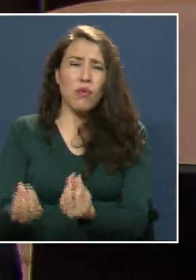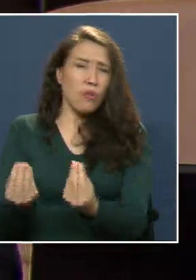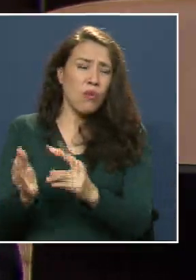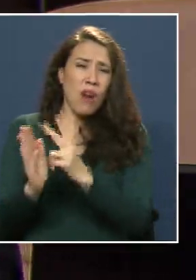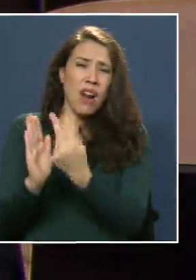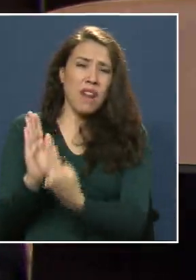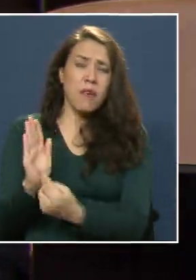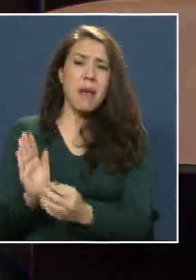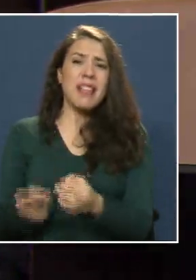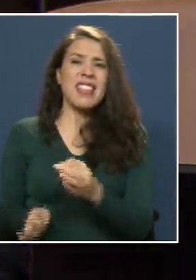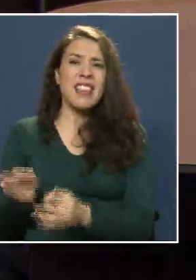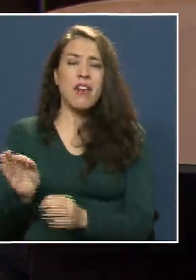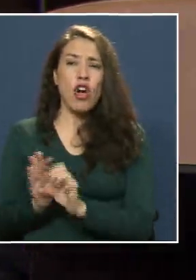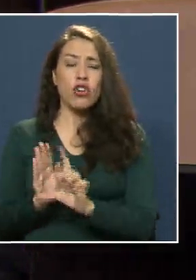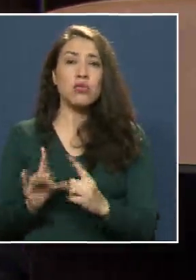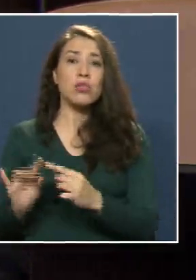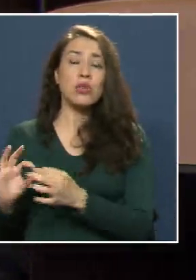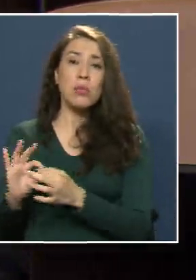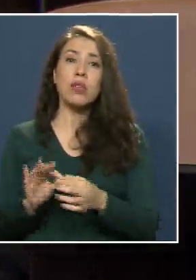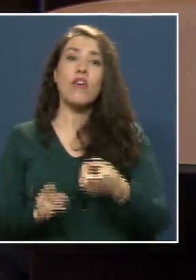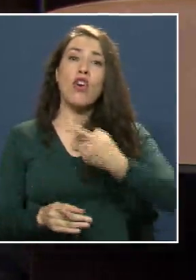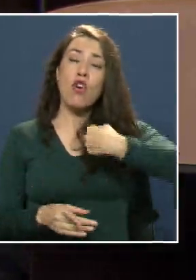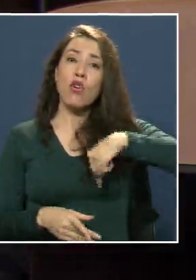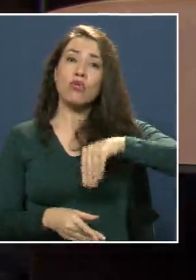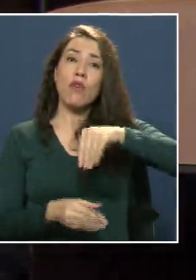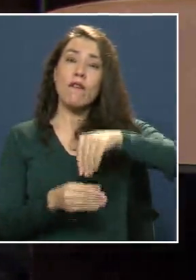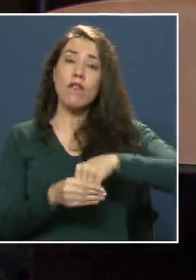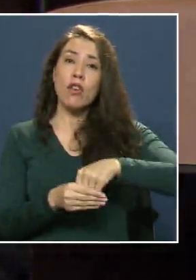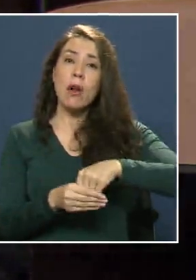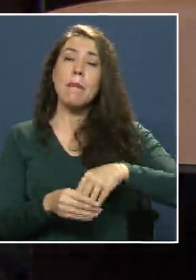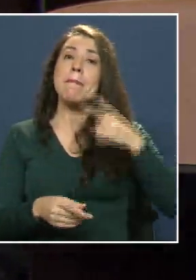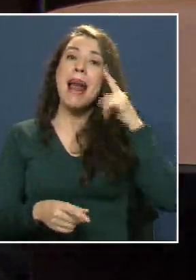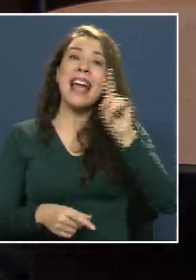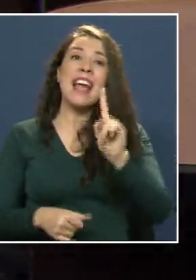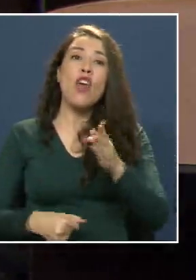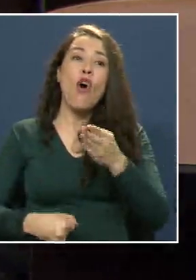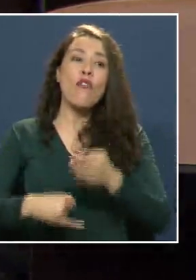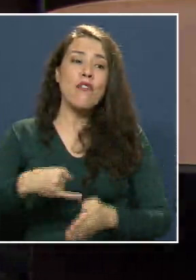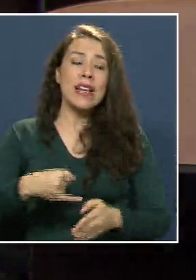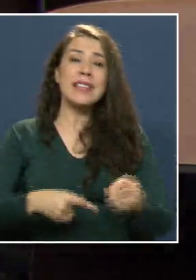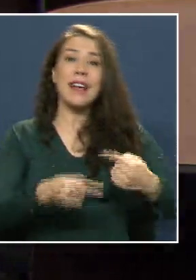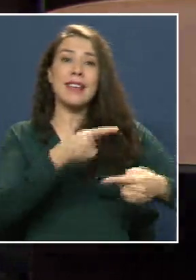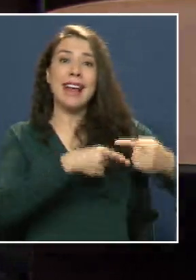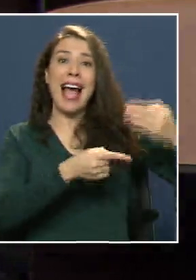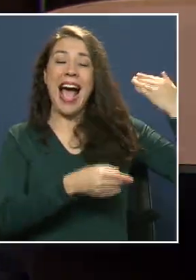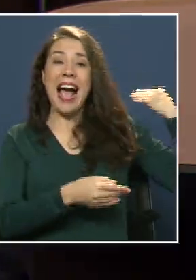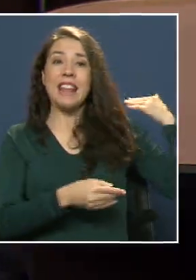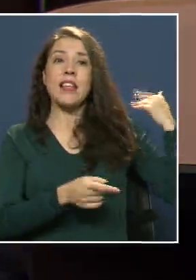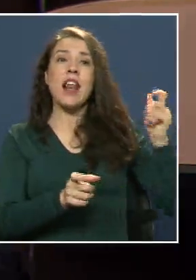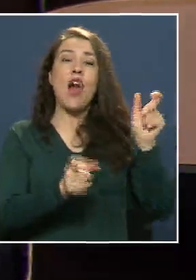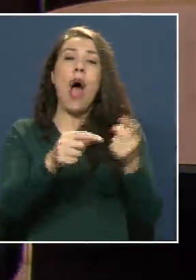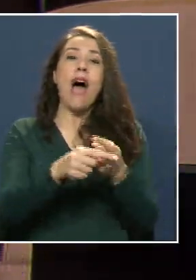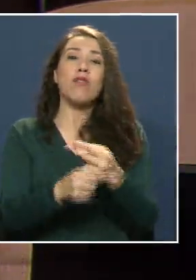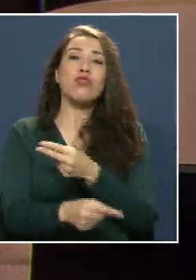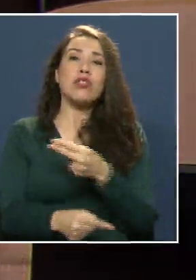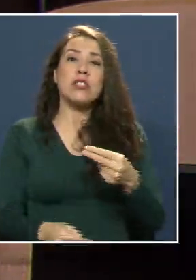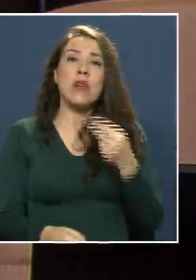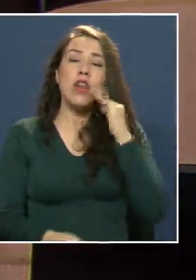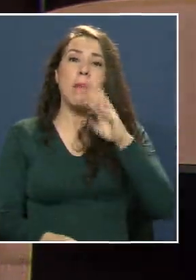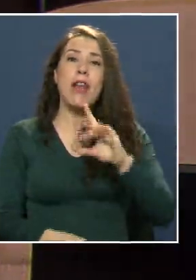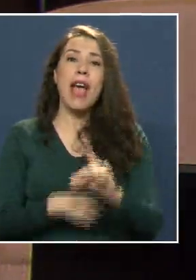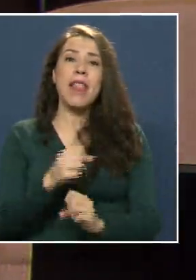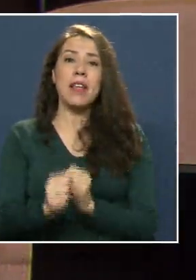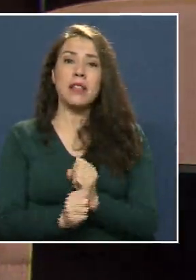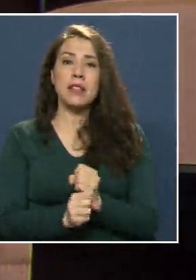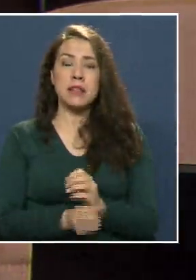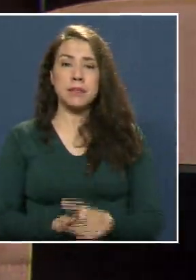Tribunal Constitucional. Y por eso es que vamos a votar por la imprescriptibilidad y la retroactividad en contra de los abusos sexuales contra menores de edad.